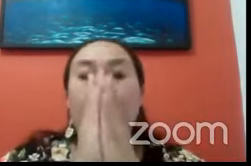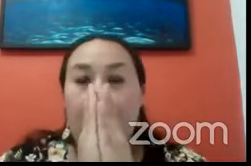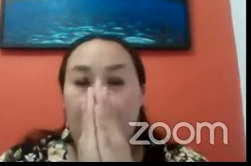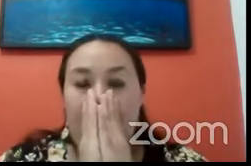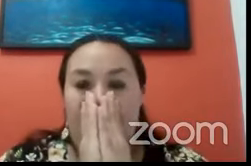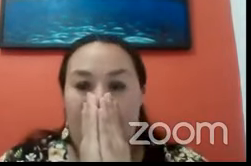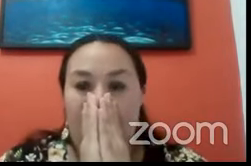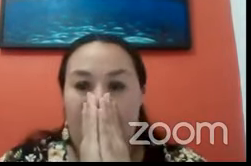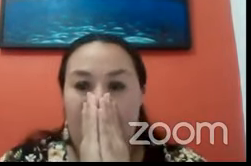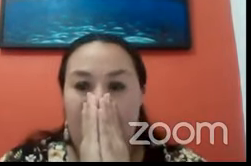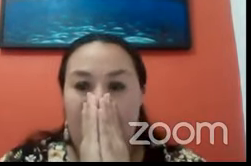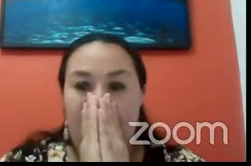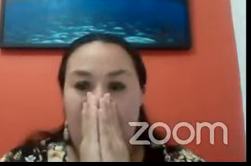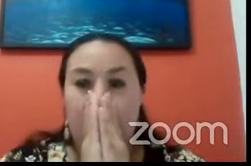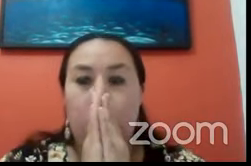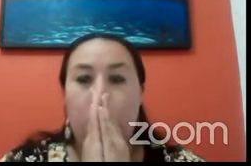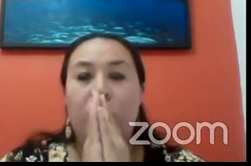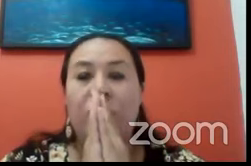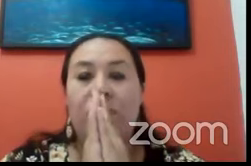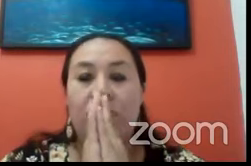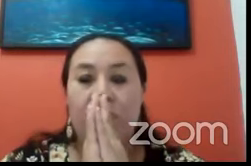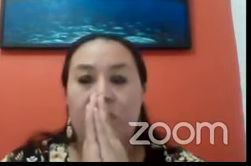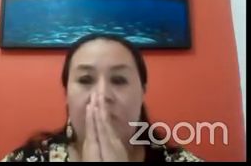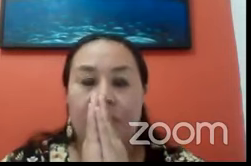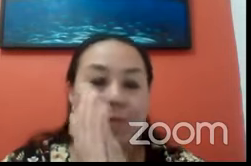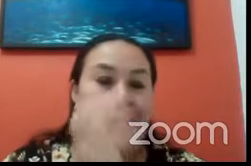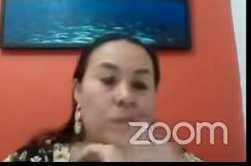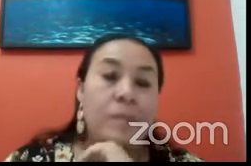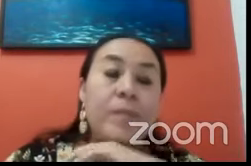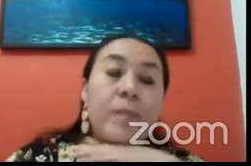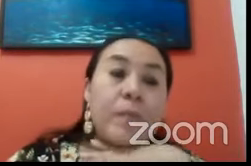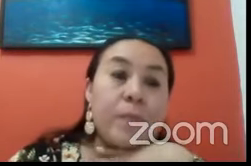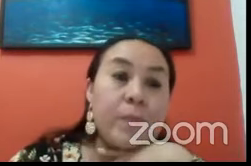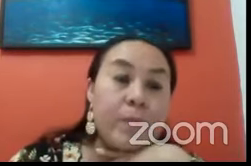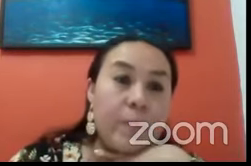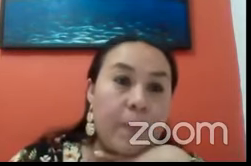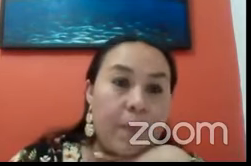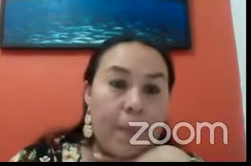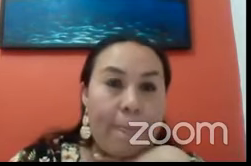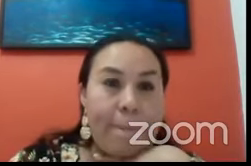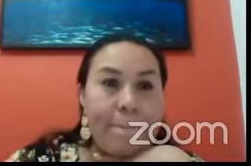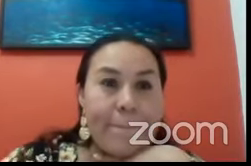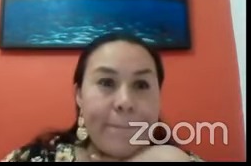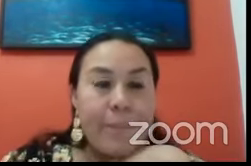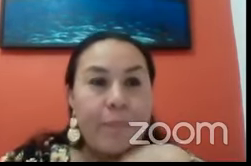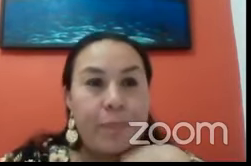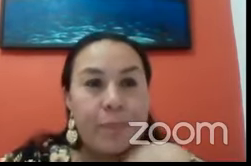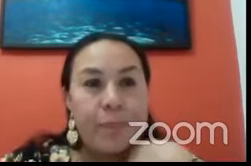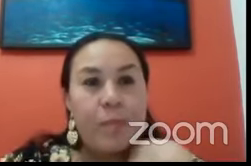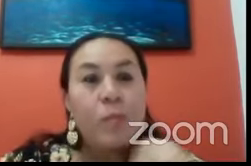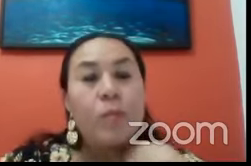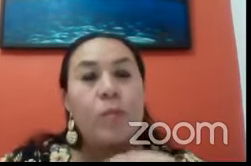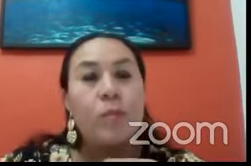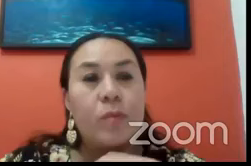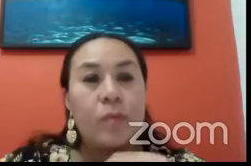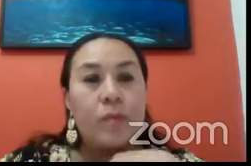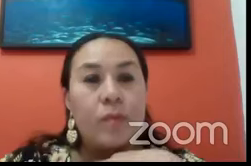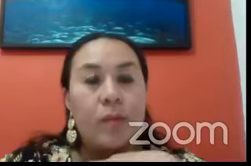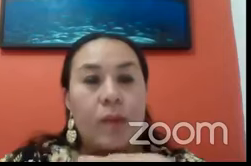Primero que nada, bueno, aquí en varios de los comentarios me preguntan dónde pueden mandar al paciente a rehabilitación